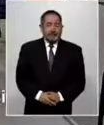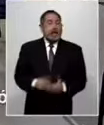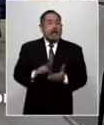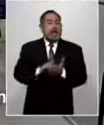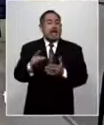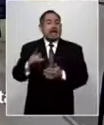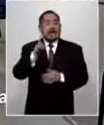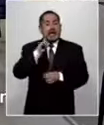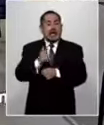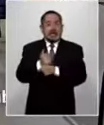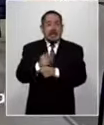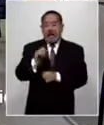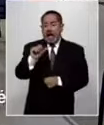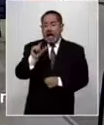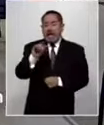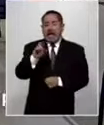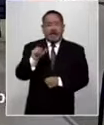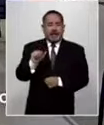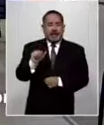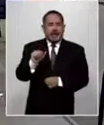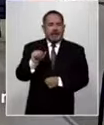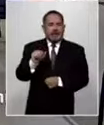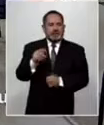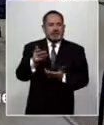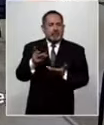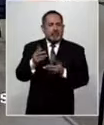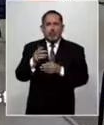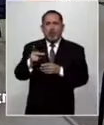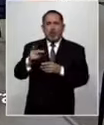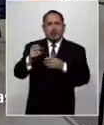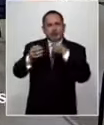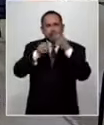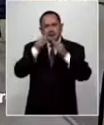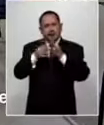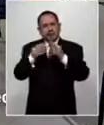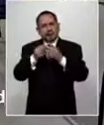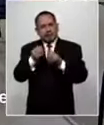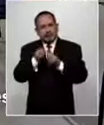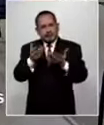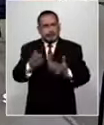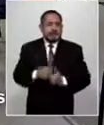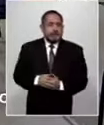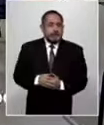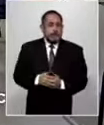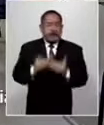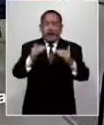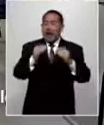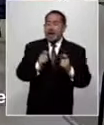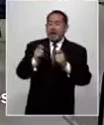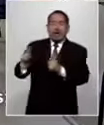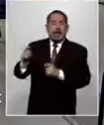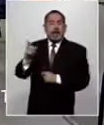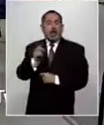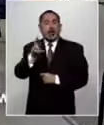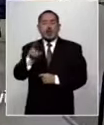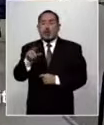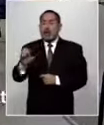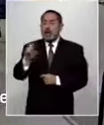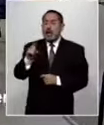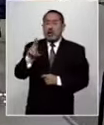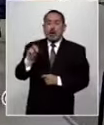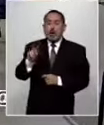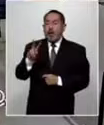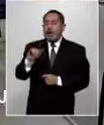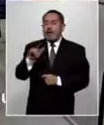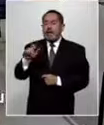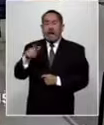Gracias a la licenciada Alejandra Espitalier por sus palabras. A continuación, escucharemos el mensaje del doctor Eduardo